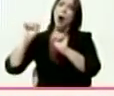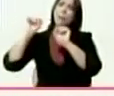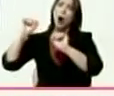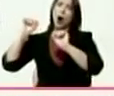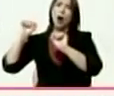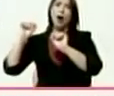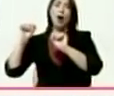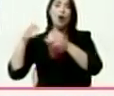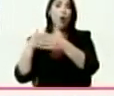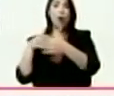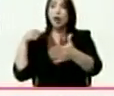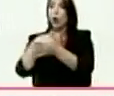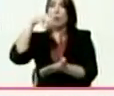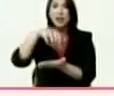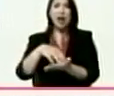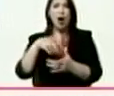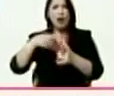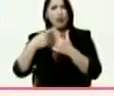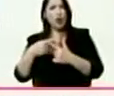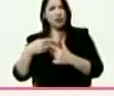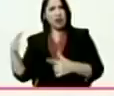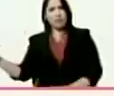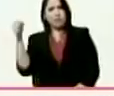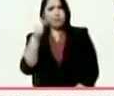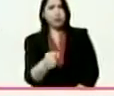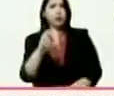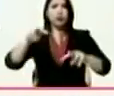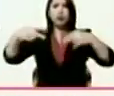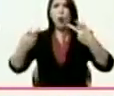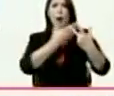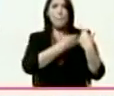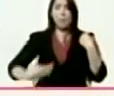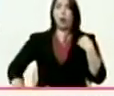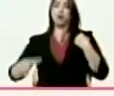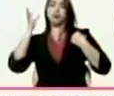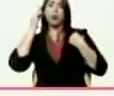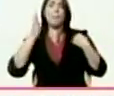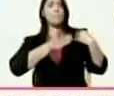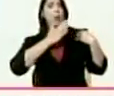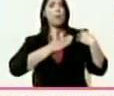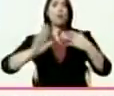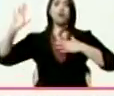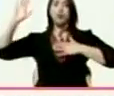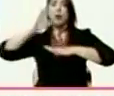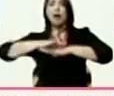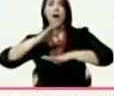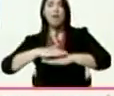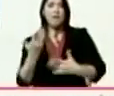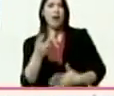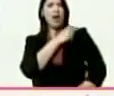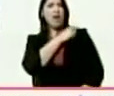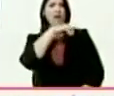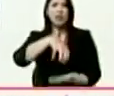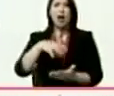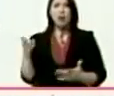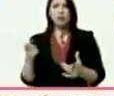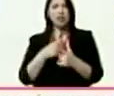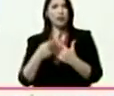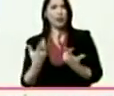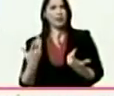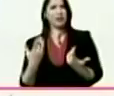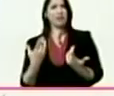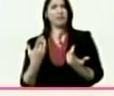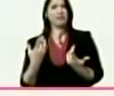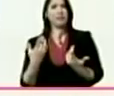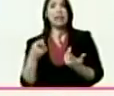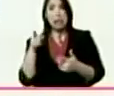de Estado. Instalaron a una autoproclamada como presunta jefe de Estado en ese país, y más bien la OEA avaló el